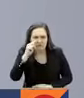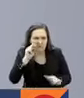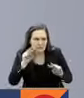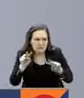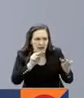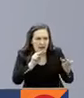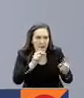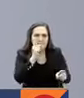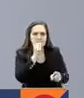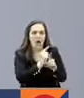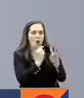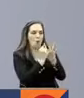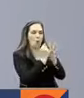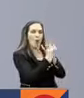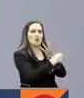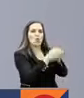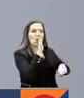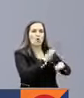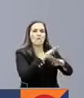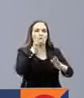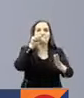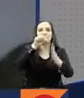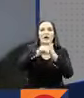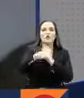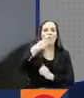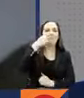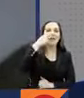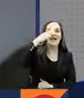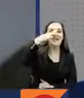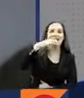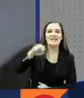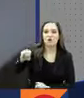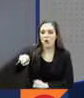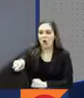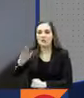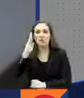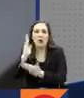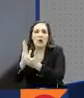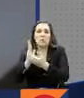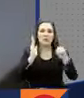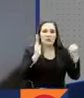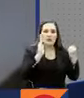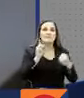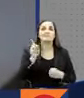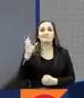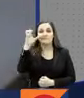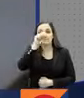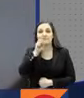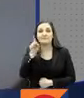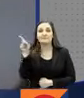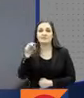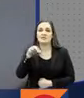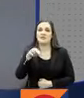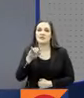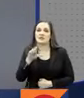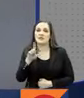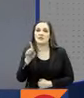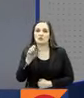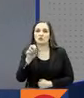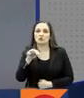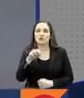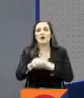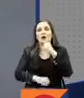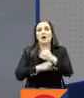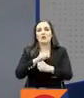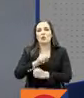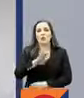en los que se evidencia a estas personas golpeando con objetos contundentes a la víctima. Nilson Hernández, de 47